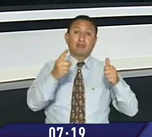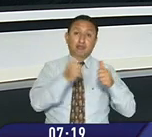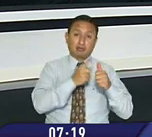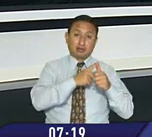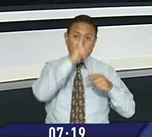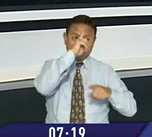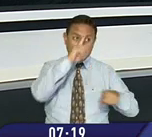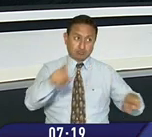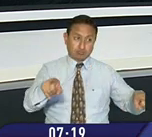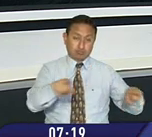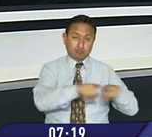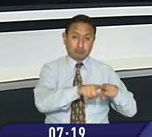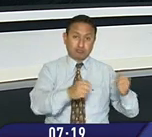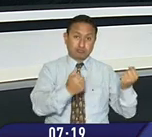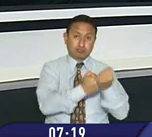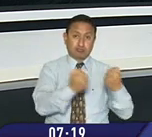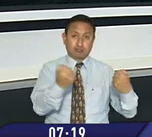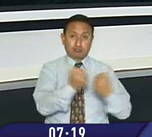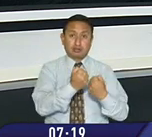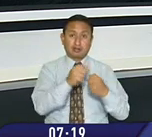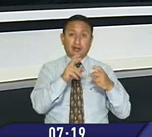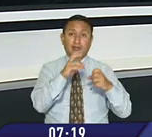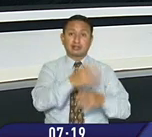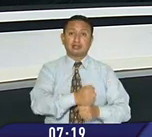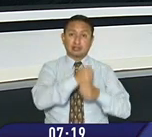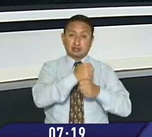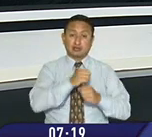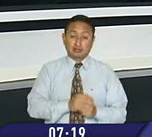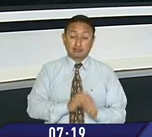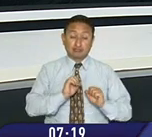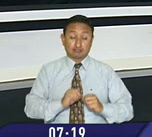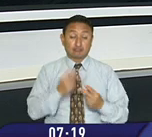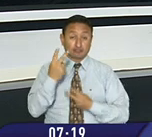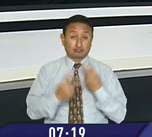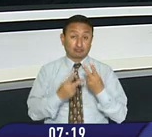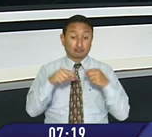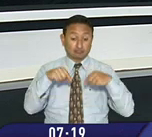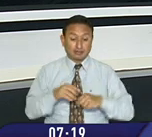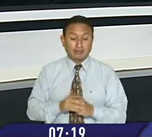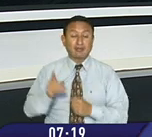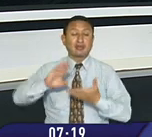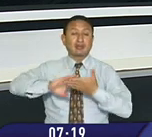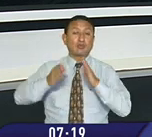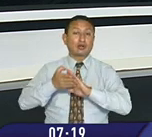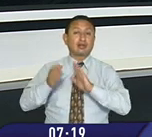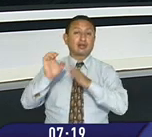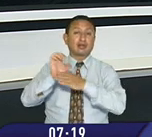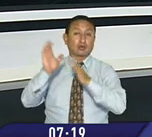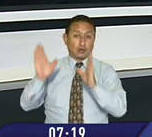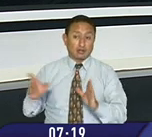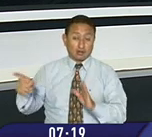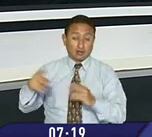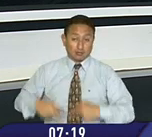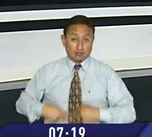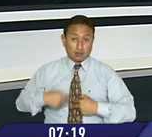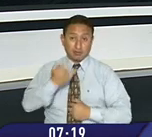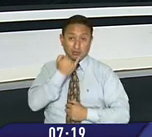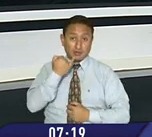acuerdo de cooperación de seguridad. En su visita aprovechó además para reunirse con la comunidad ecuatoriana residente en ese